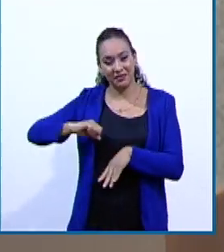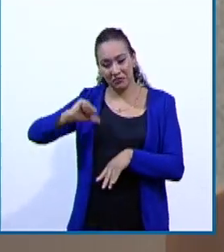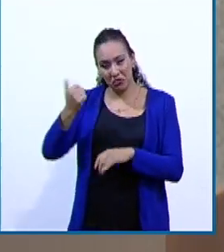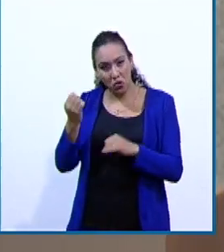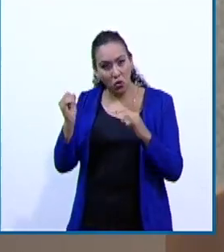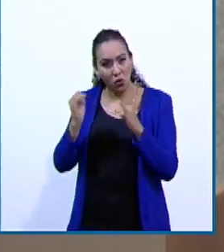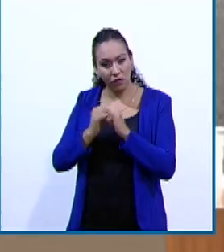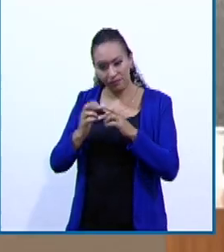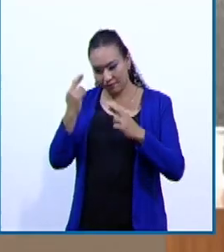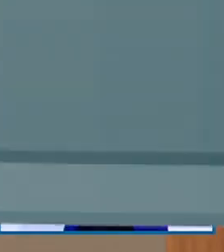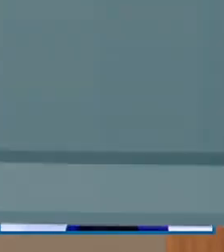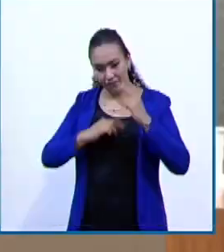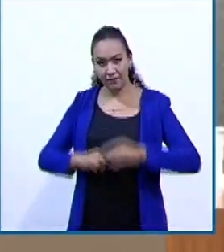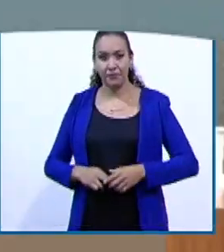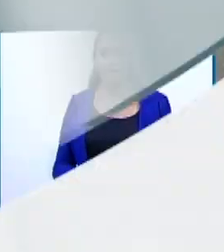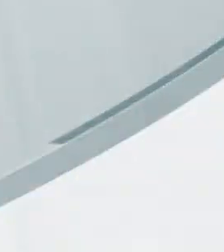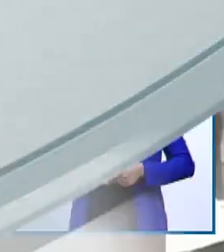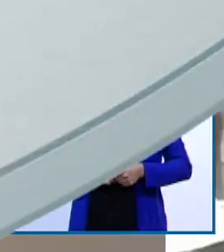el asunto.